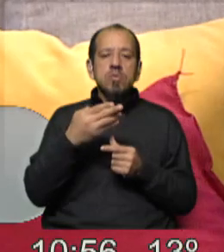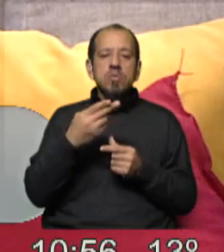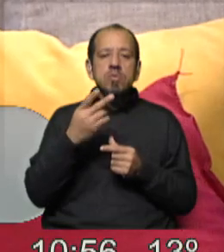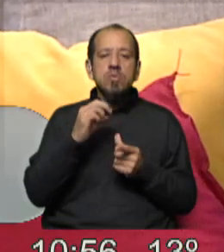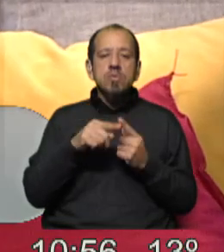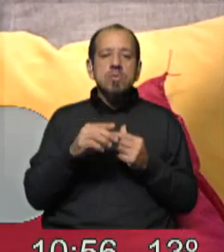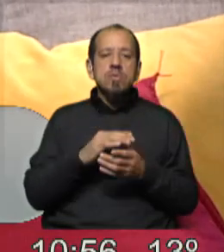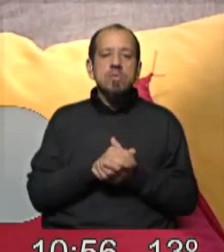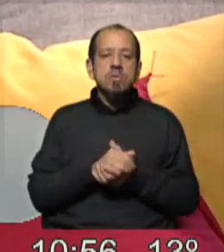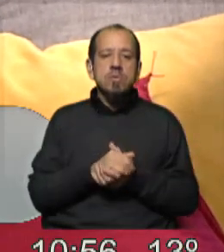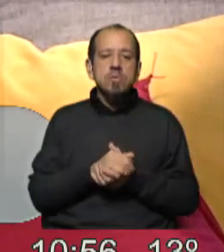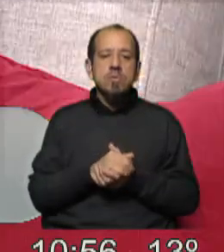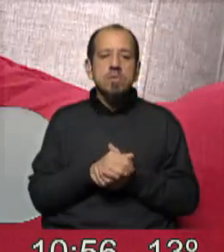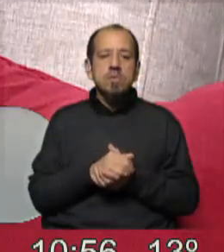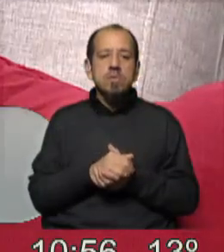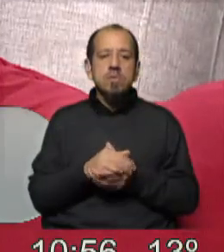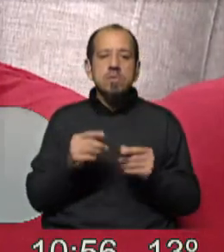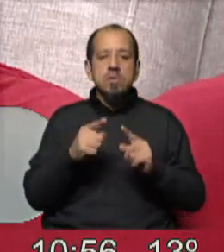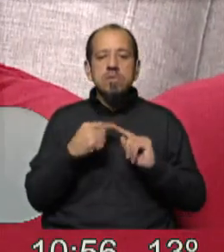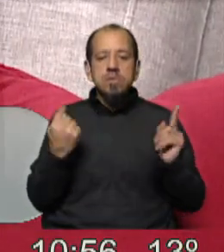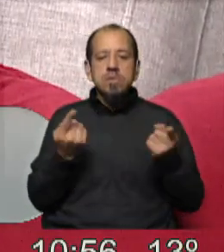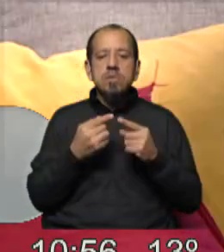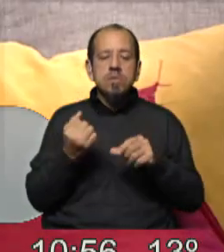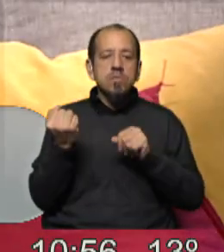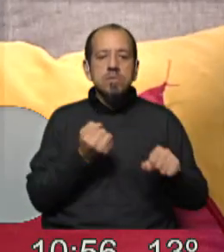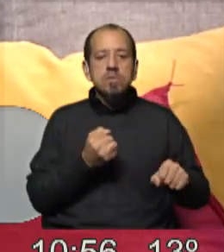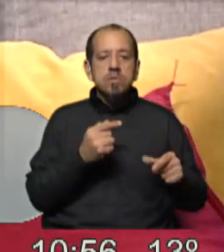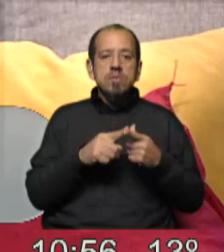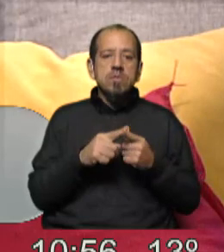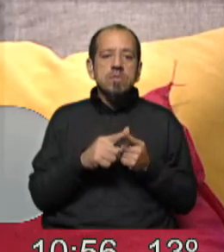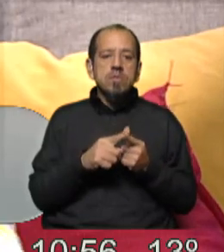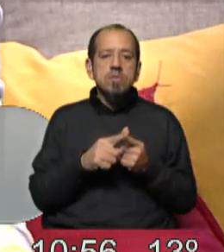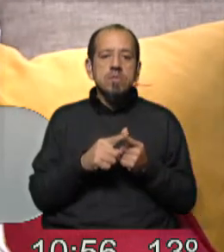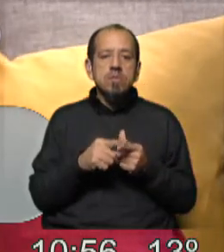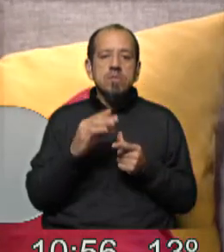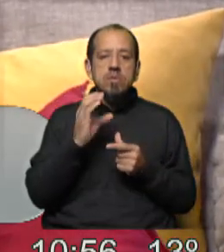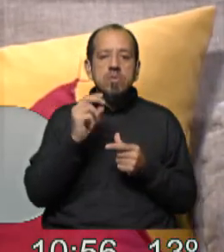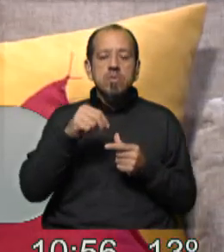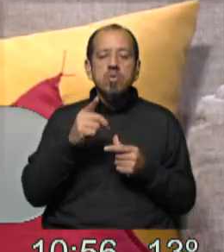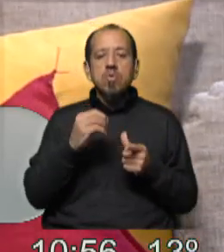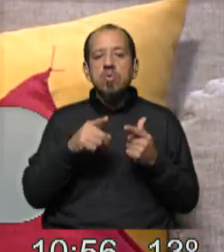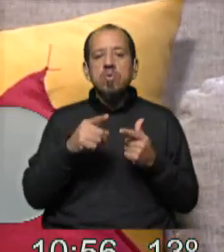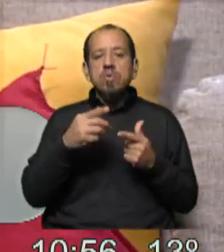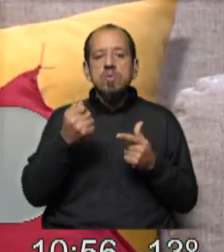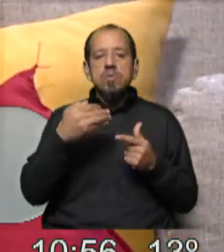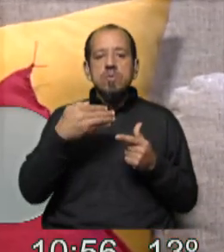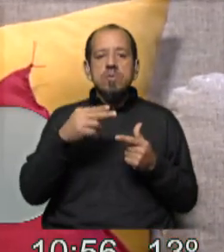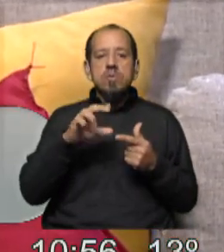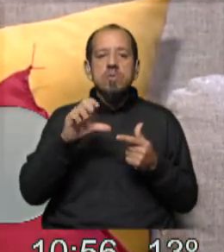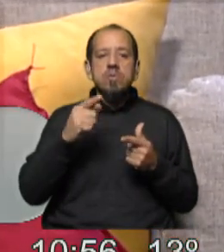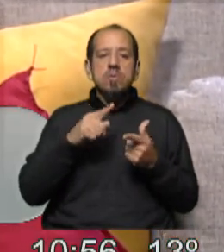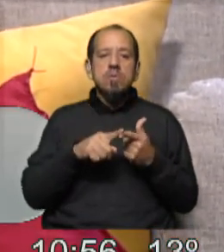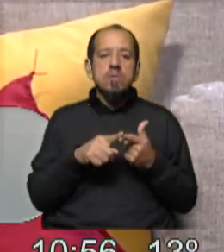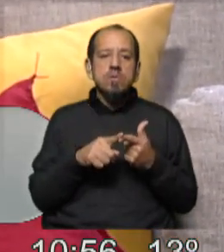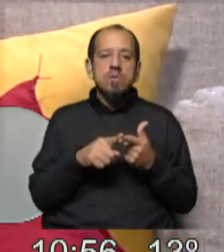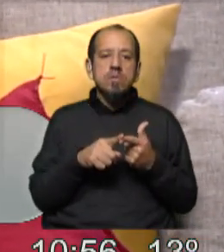¿cómo te gusta construir en colectivo, Porque además de ser fundador de dos bandas gigantes, en tu etapa solista hiciste un